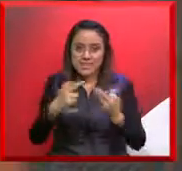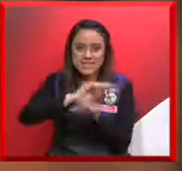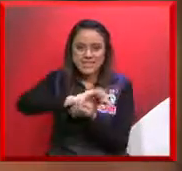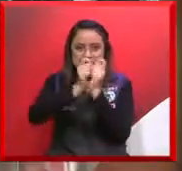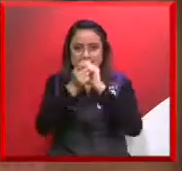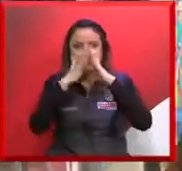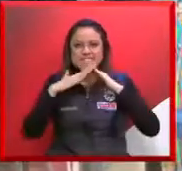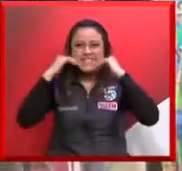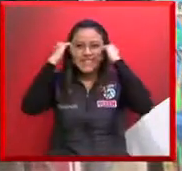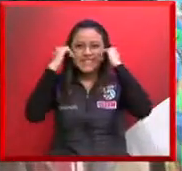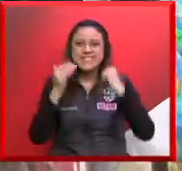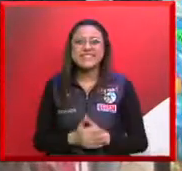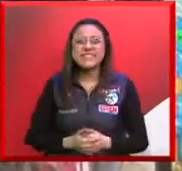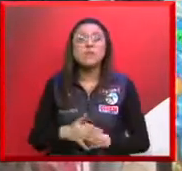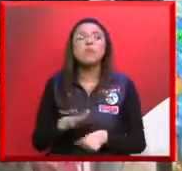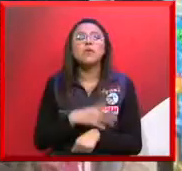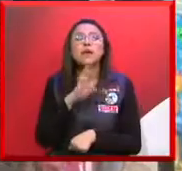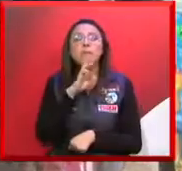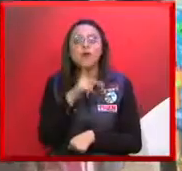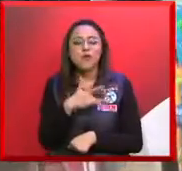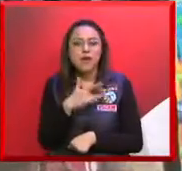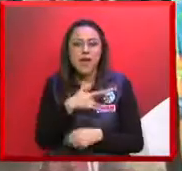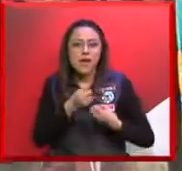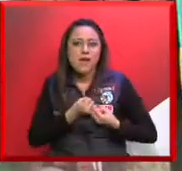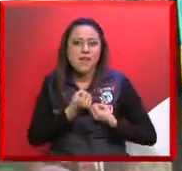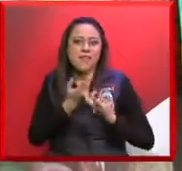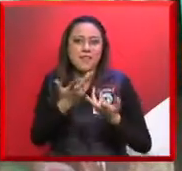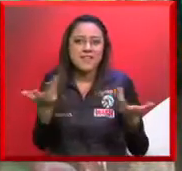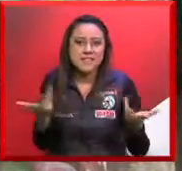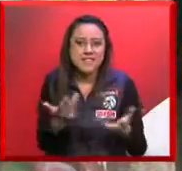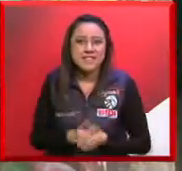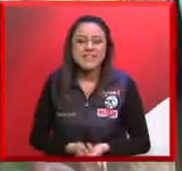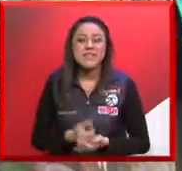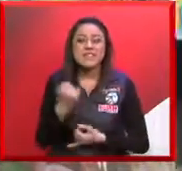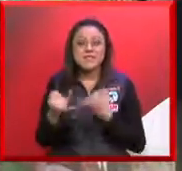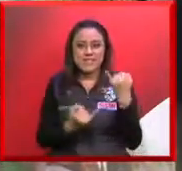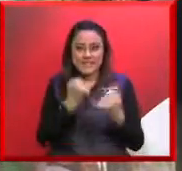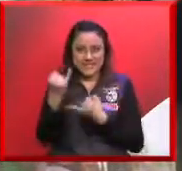juguetón. Mejores regalos tienen el corazón,